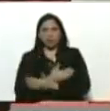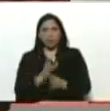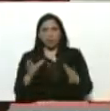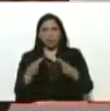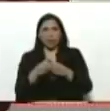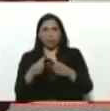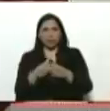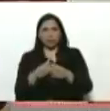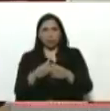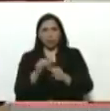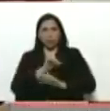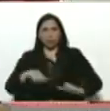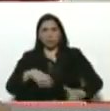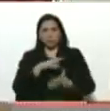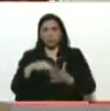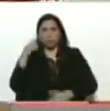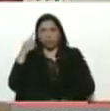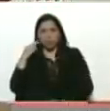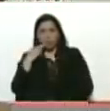Montaña, allá